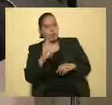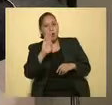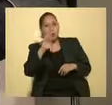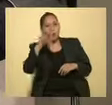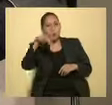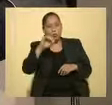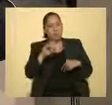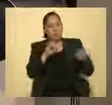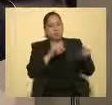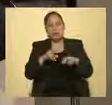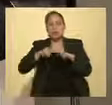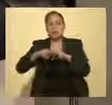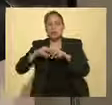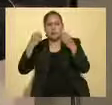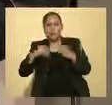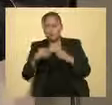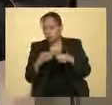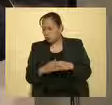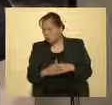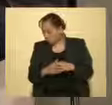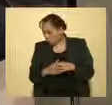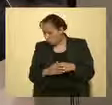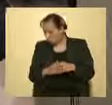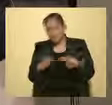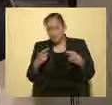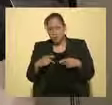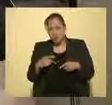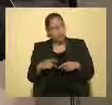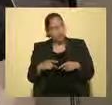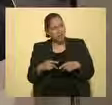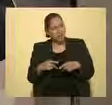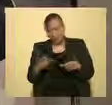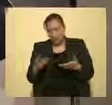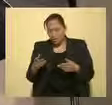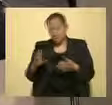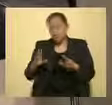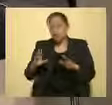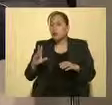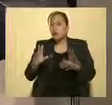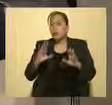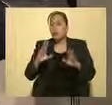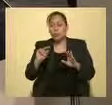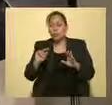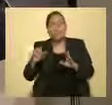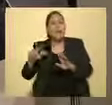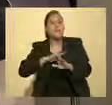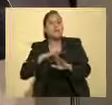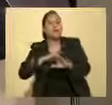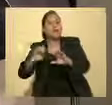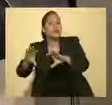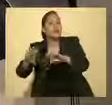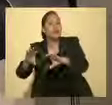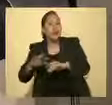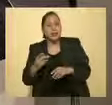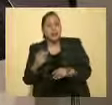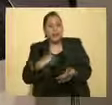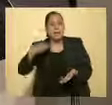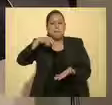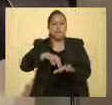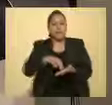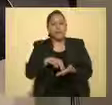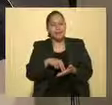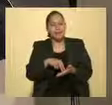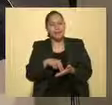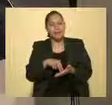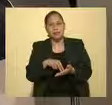silla y se sienta. Entonces, y la gente es de repente de, ¿qué hace aquí el perro? Y yo, no. Es mi hijo, ¿no? Pero es luego te paras, porque yo ido a tu casa,